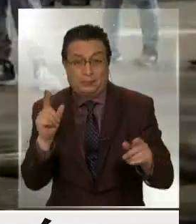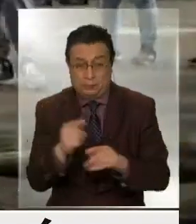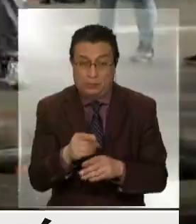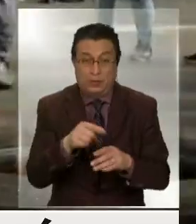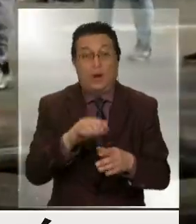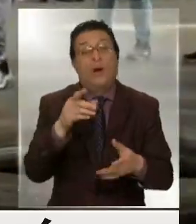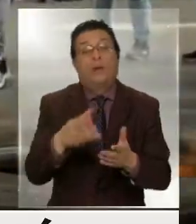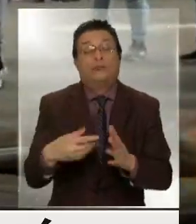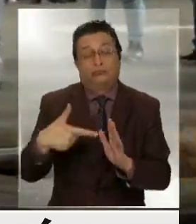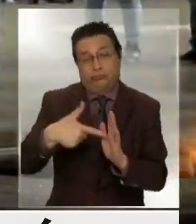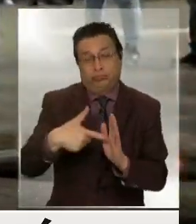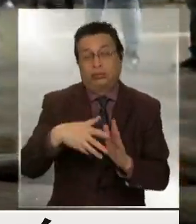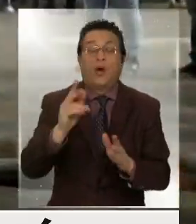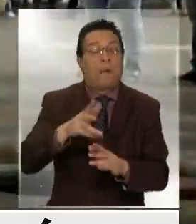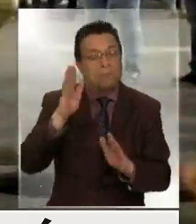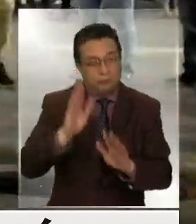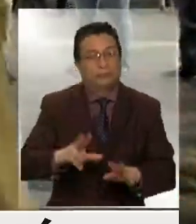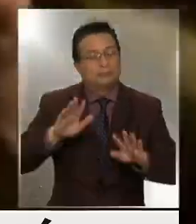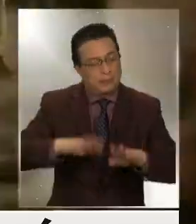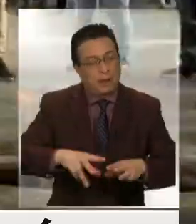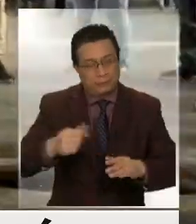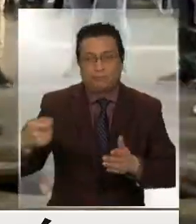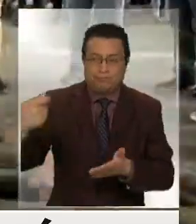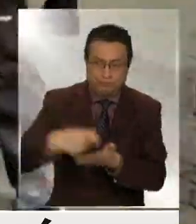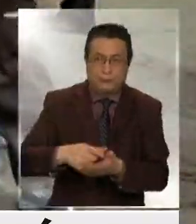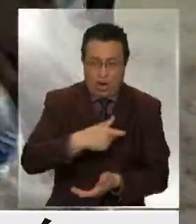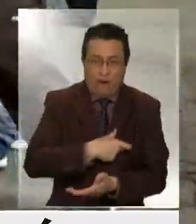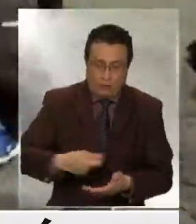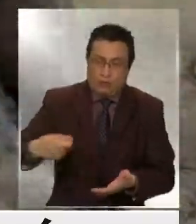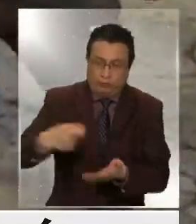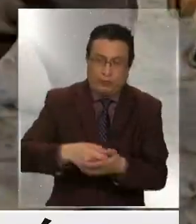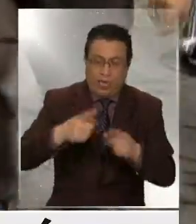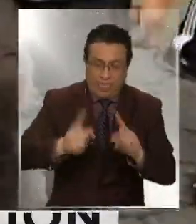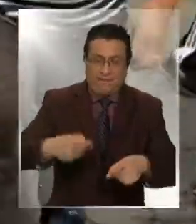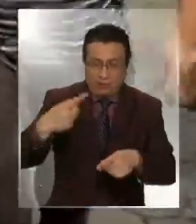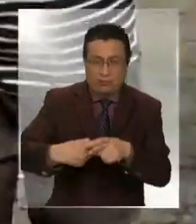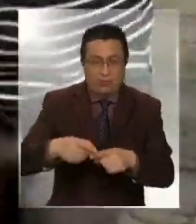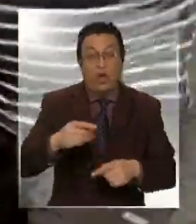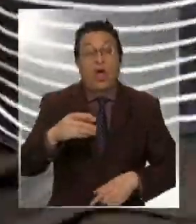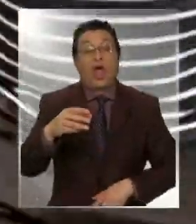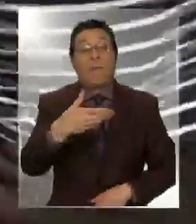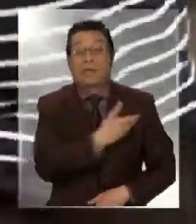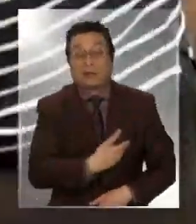pararán hasta que vuelva el subsidio. Moreno por ahora dice que no dará pie atrás.